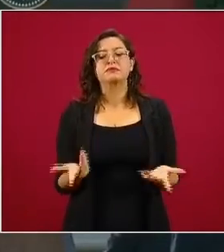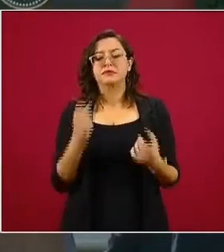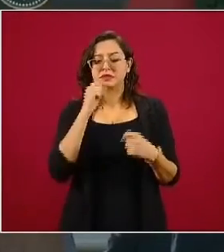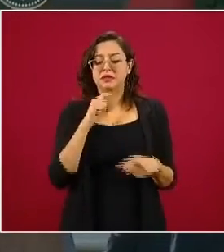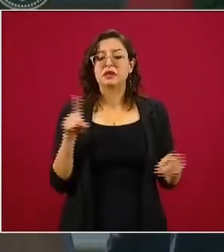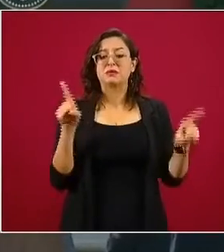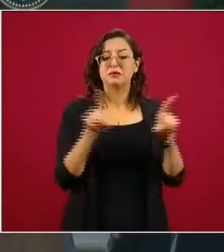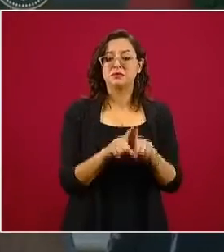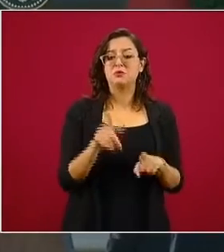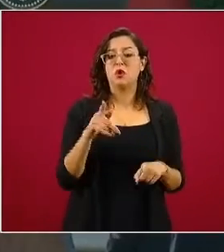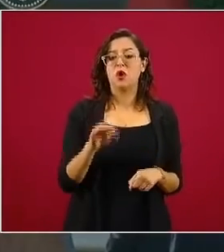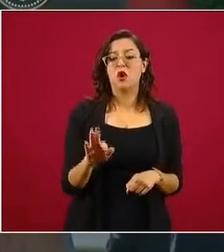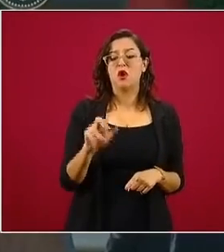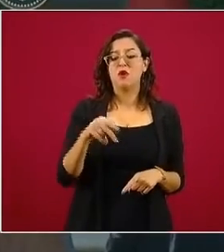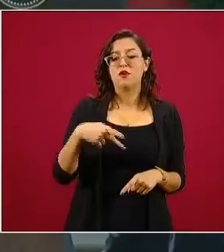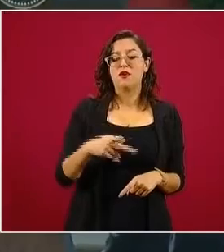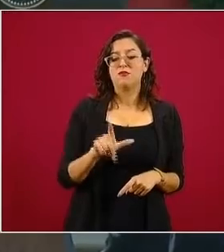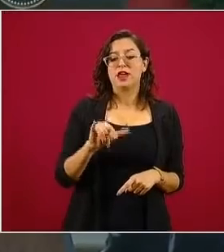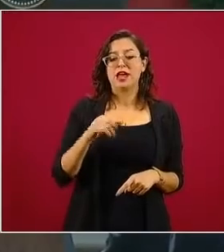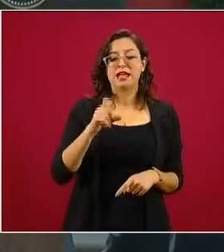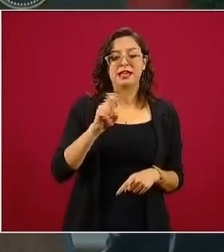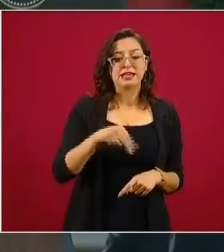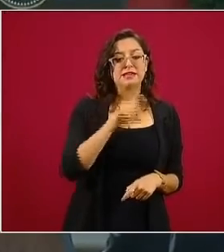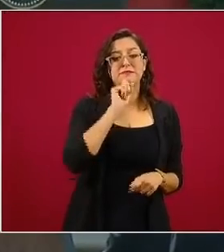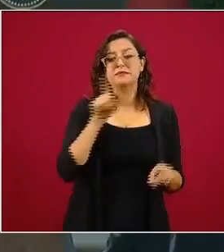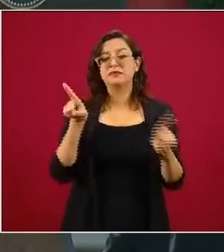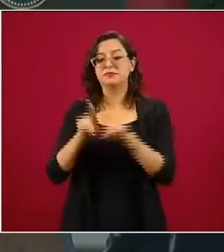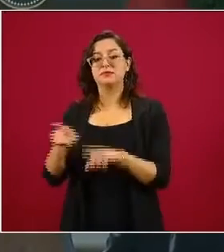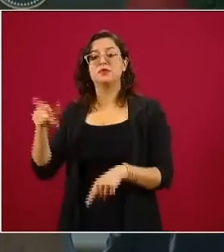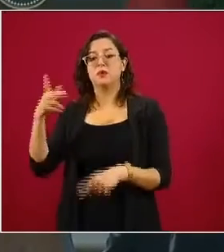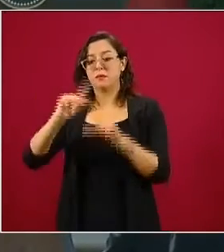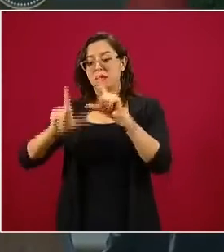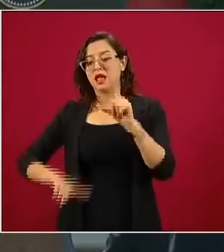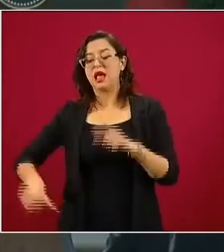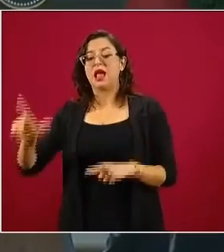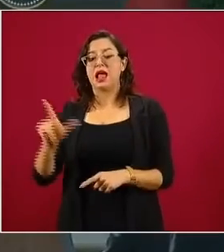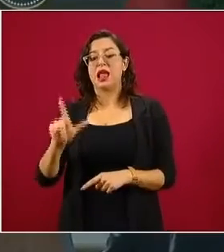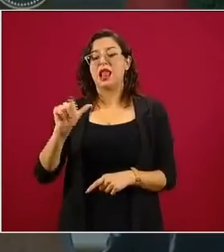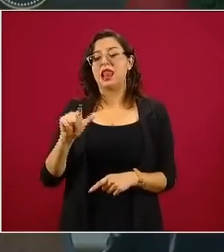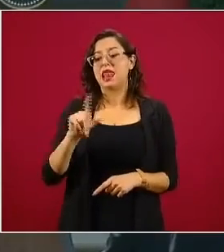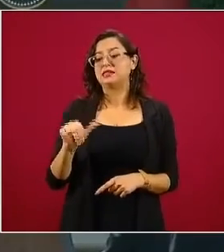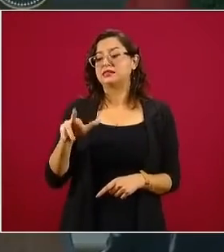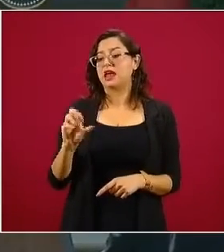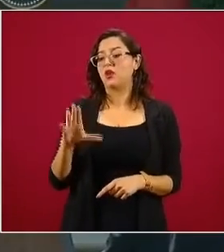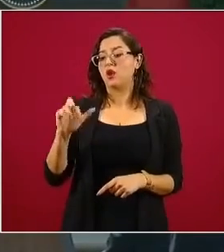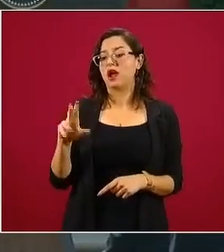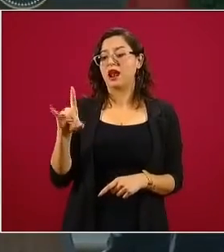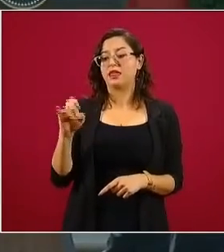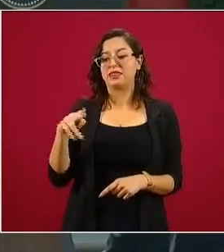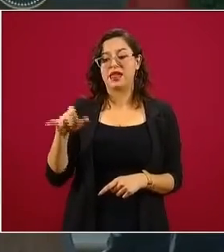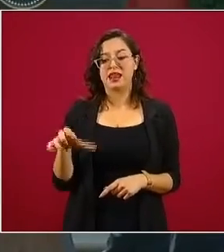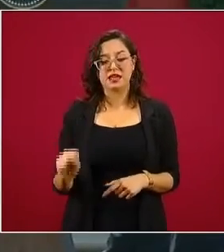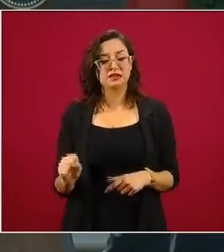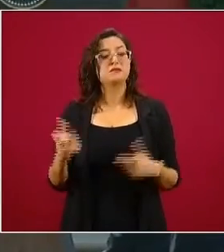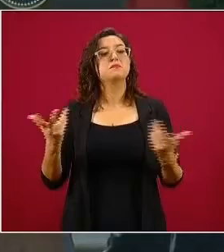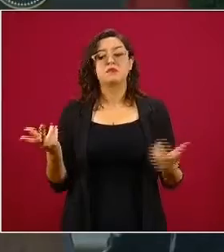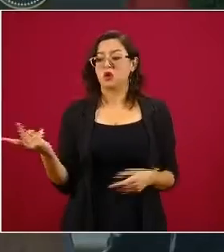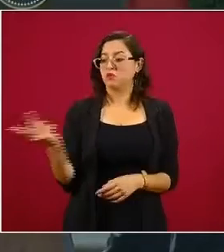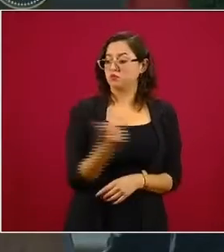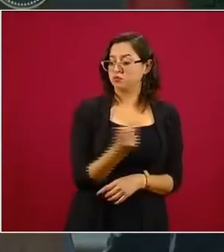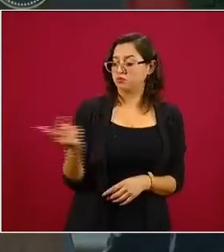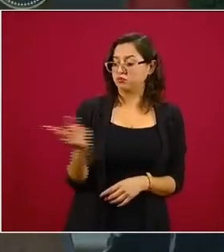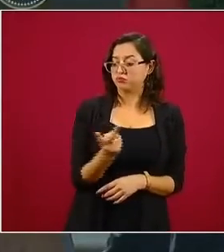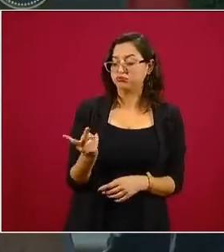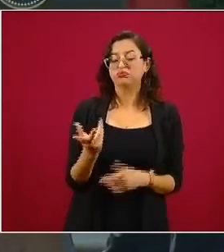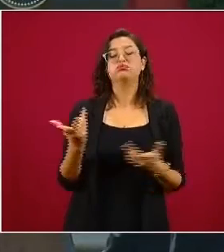Roosevelt y nuestro presidente patriota, el general Lázaro Cárdenas del Río. En los días posteriores